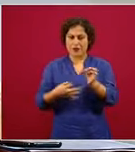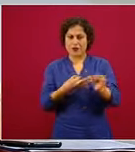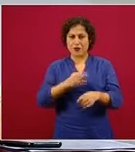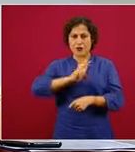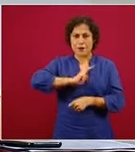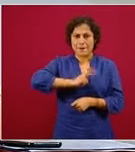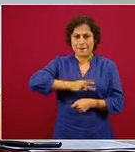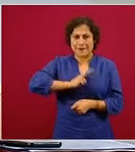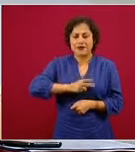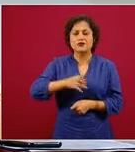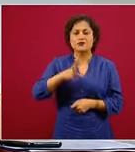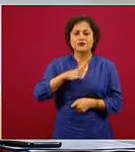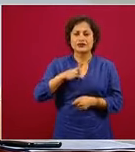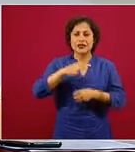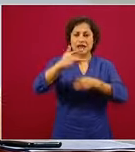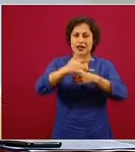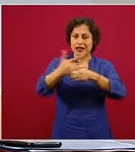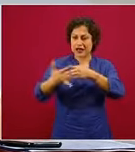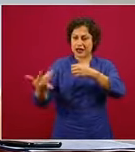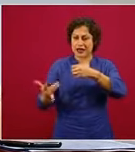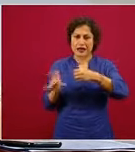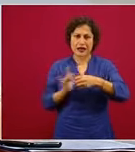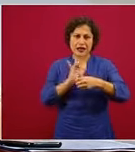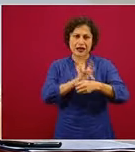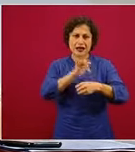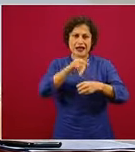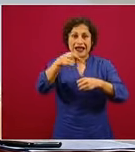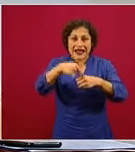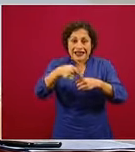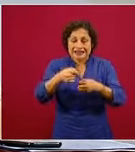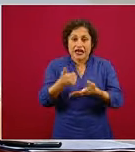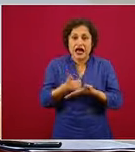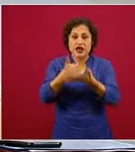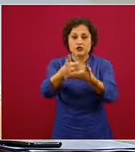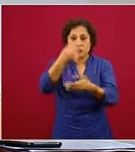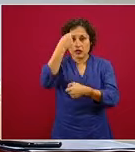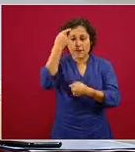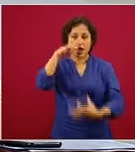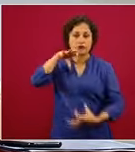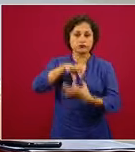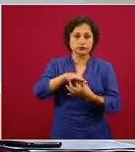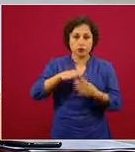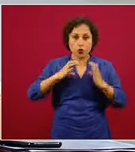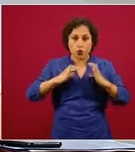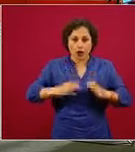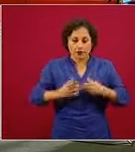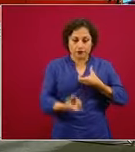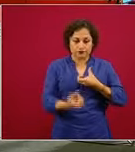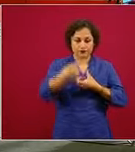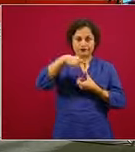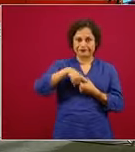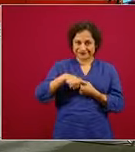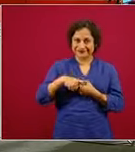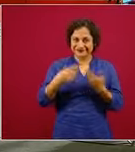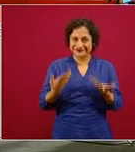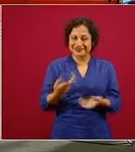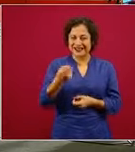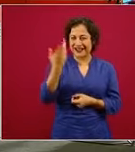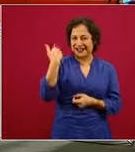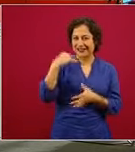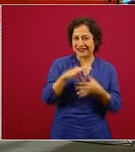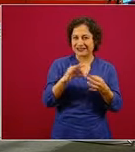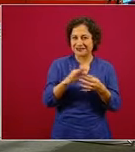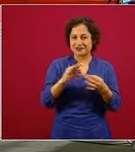espinas que son la llave de entrada. Habíamos señalado hace unos días, hace unos meses, que para entrar en el sistema inmune se